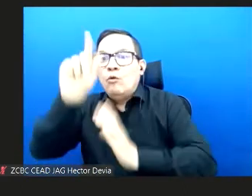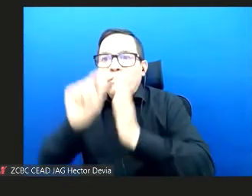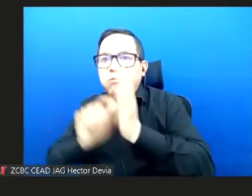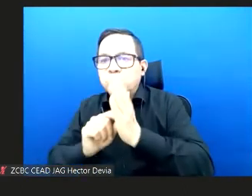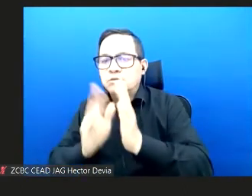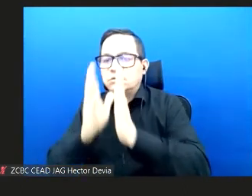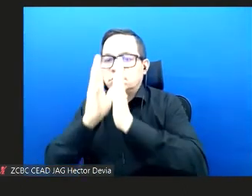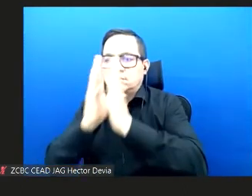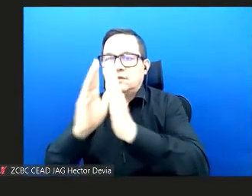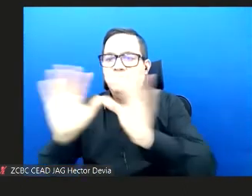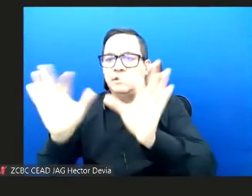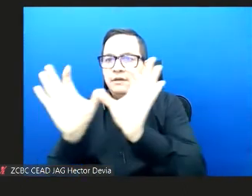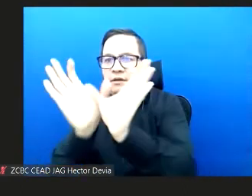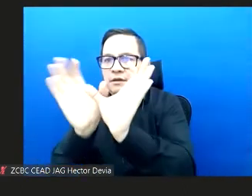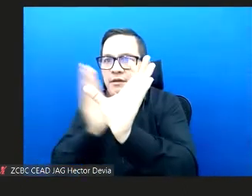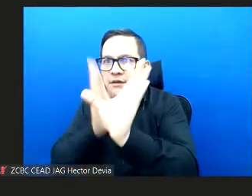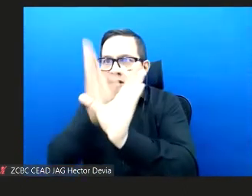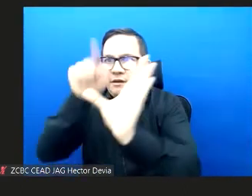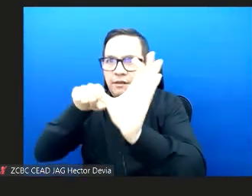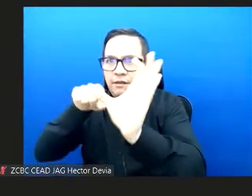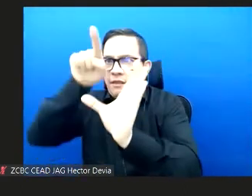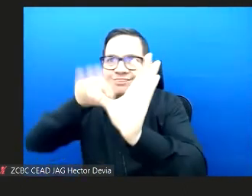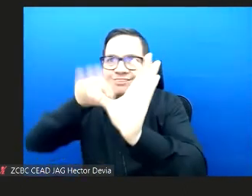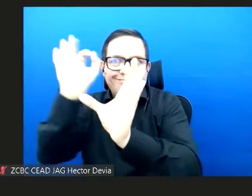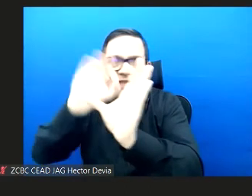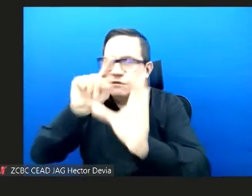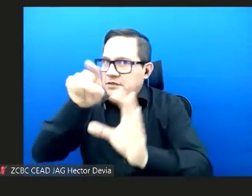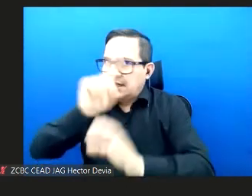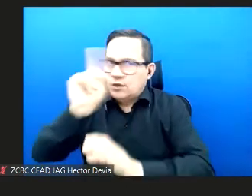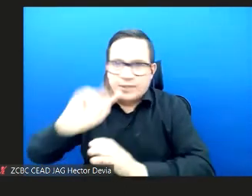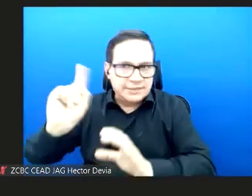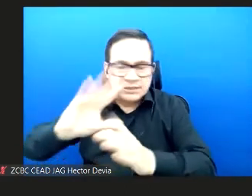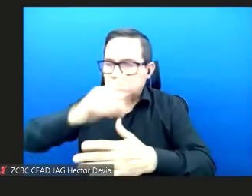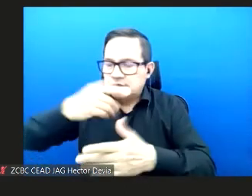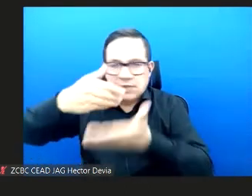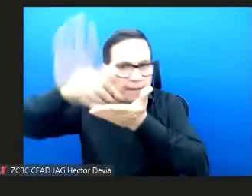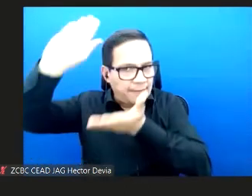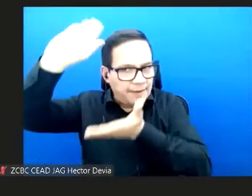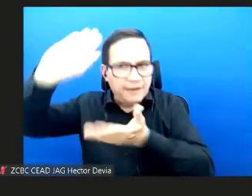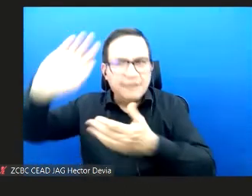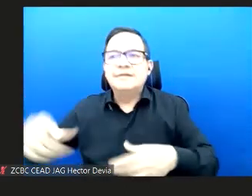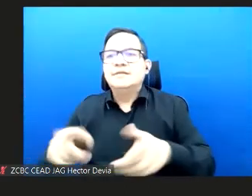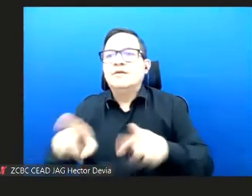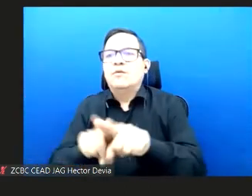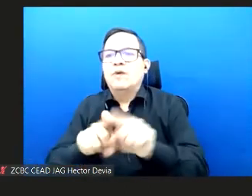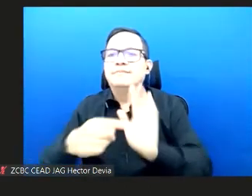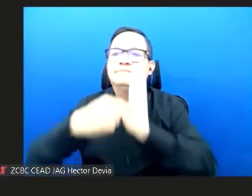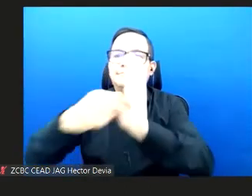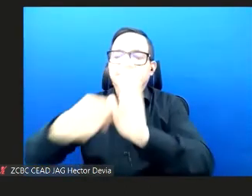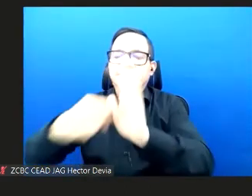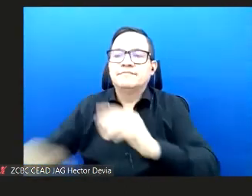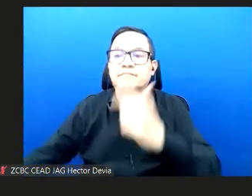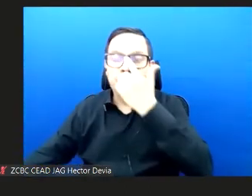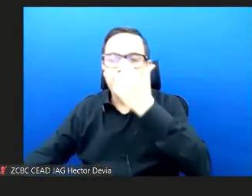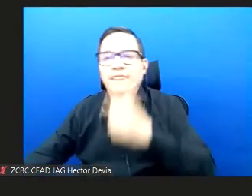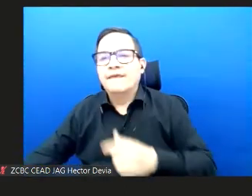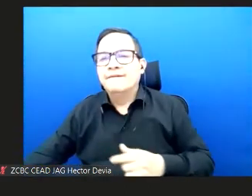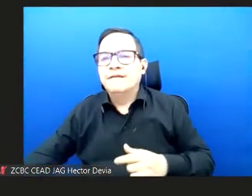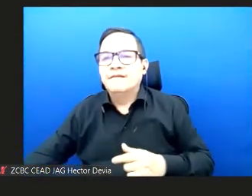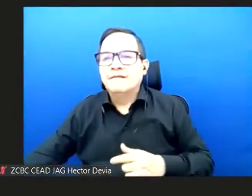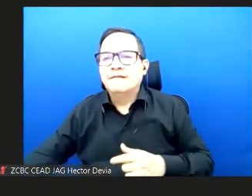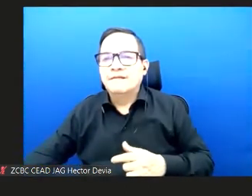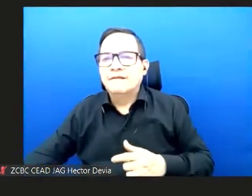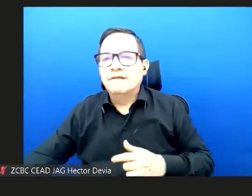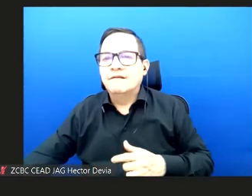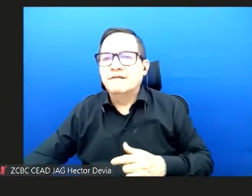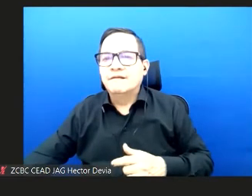¿sí? Básicamente, A unión B. Entonces así lo representamos. A, diferencia simétrica de B,